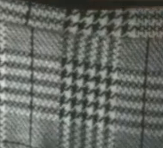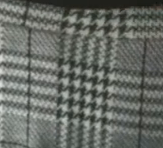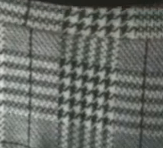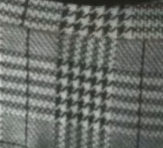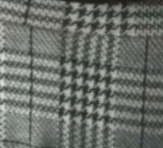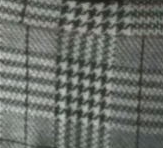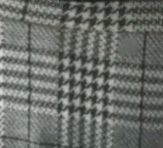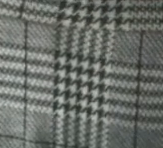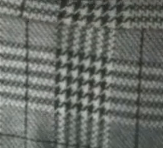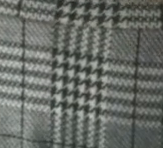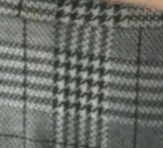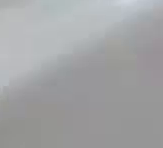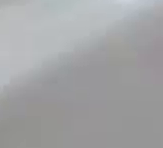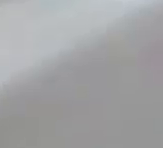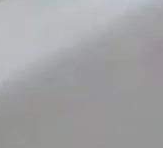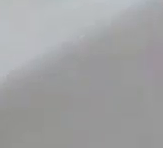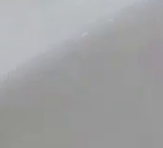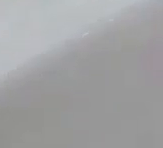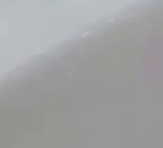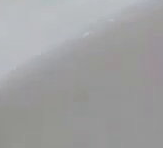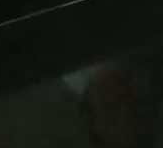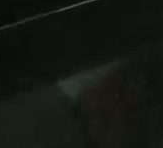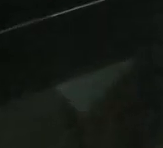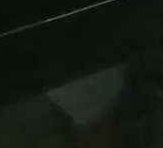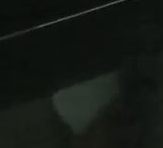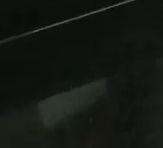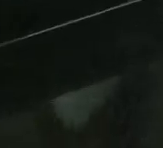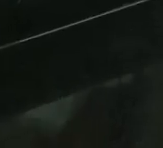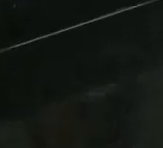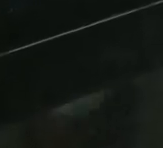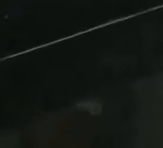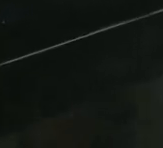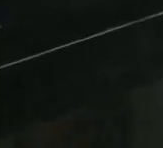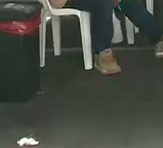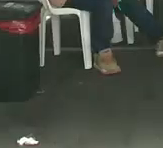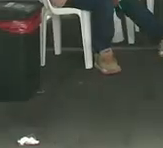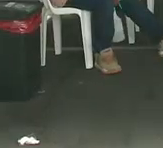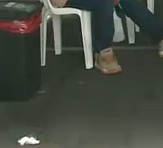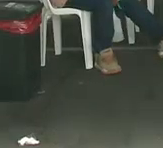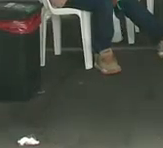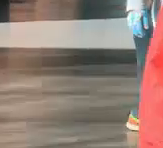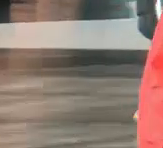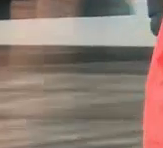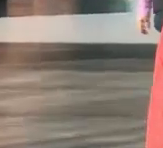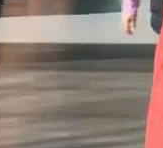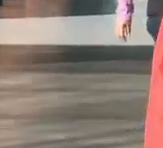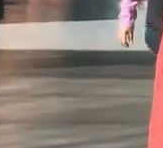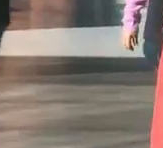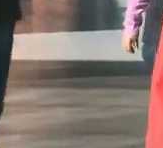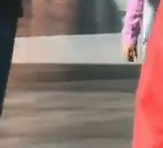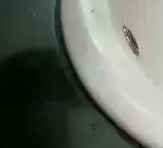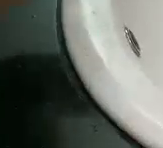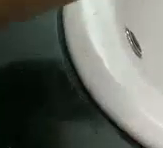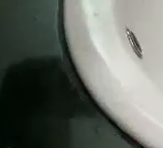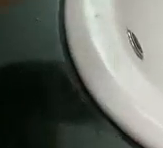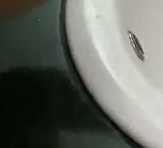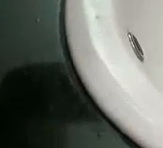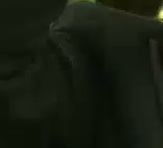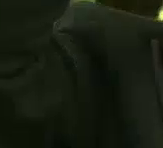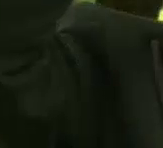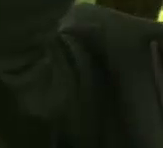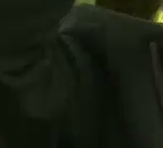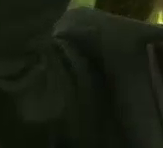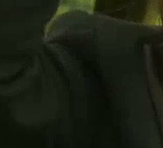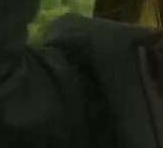cada uno de tus dedos. Enjuaga y seca muy bien tus manos. Recuerda que la pandemia aún